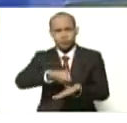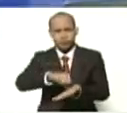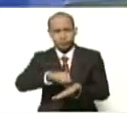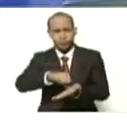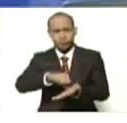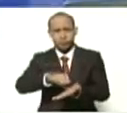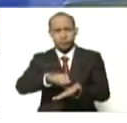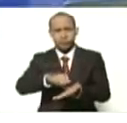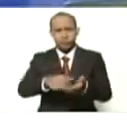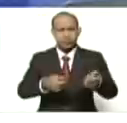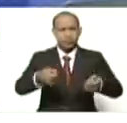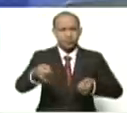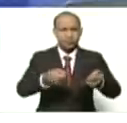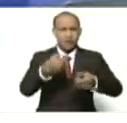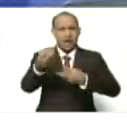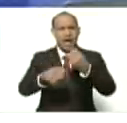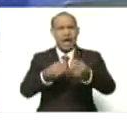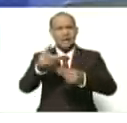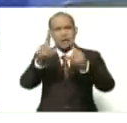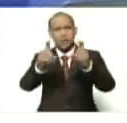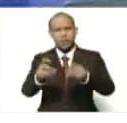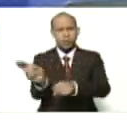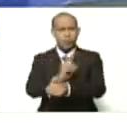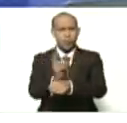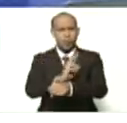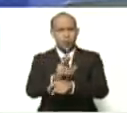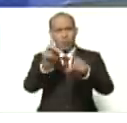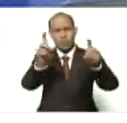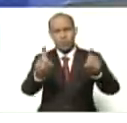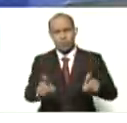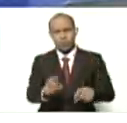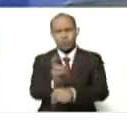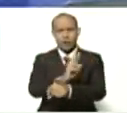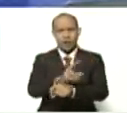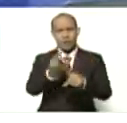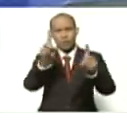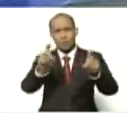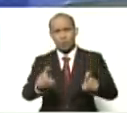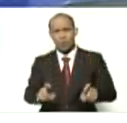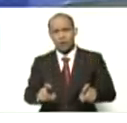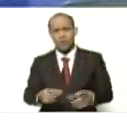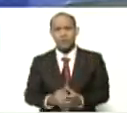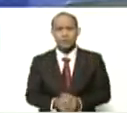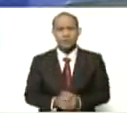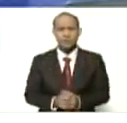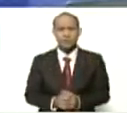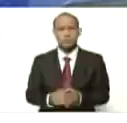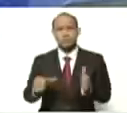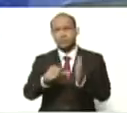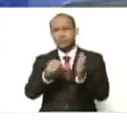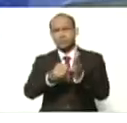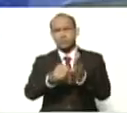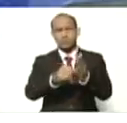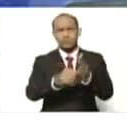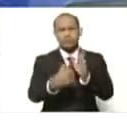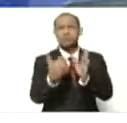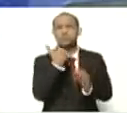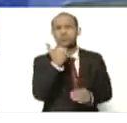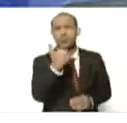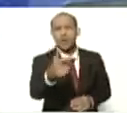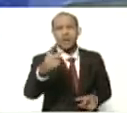donde necesitamos acelerar los procesos de prueba si es en la frontera de santa elena de uairén